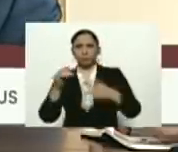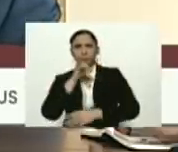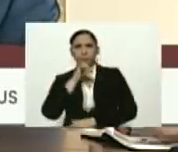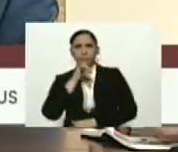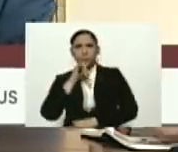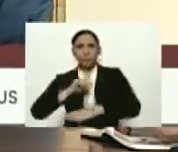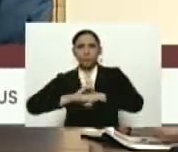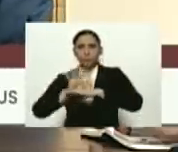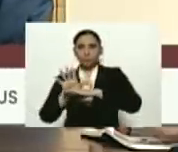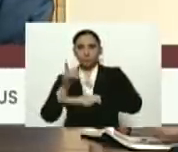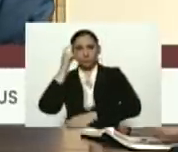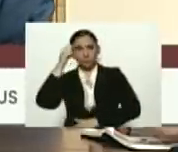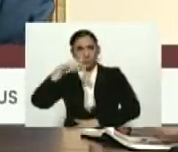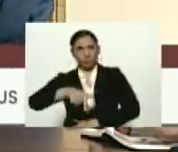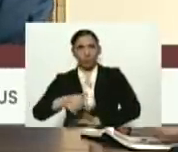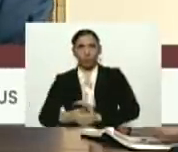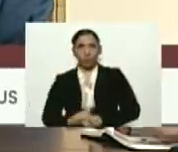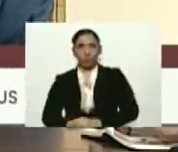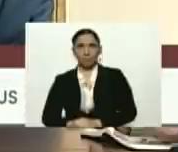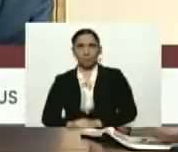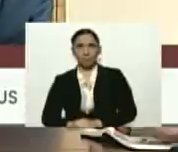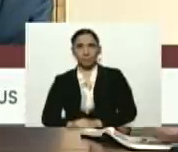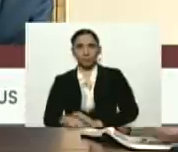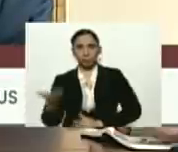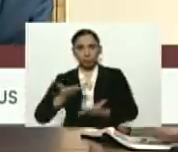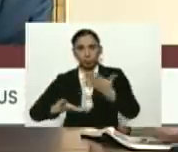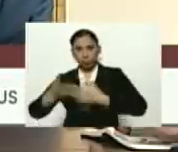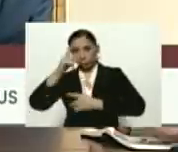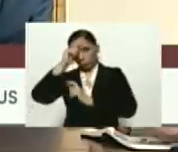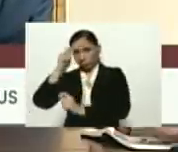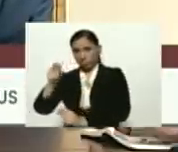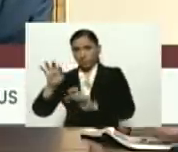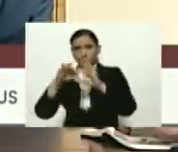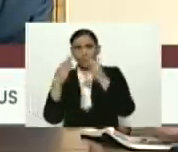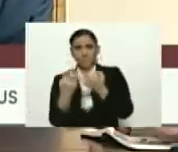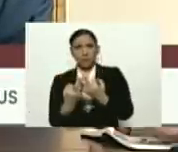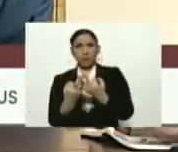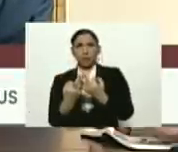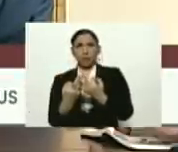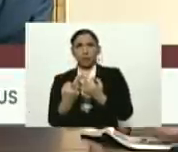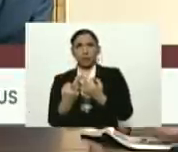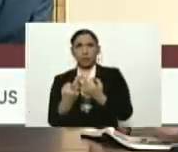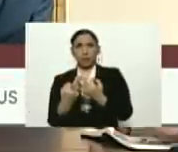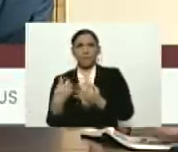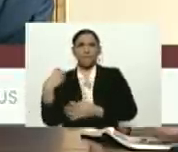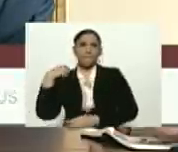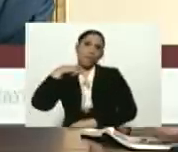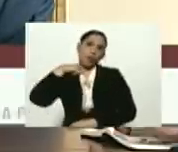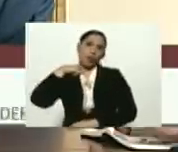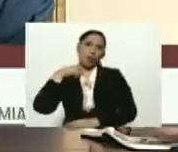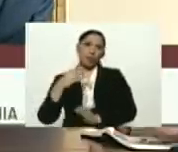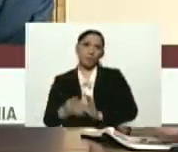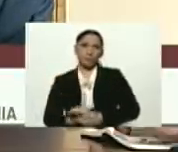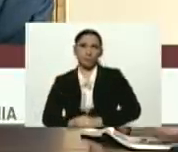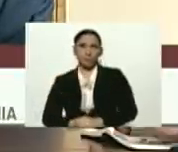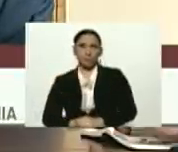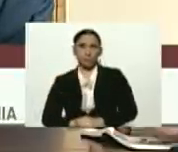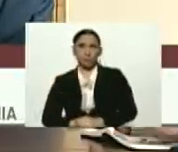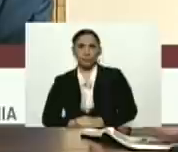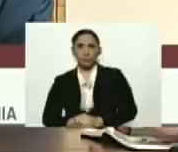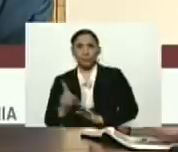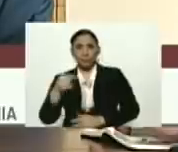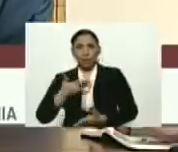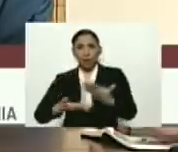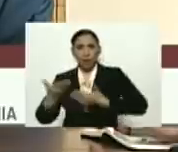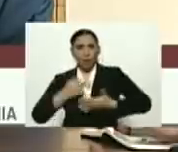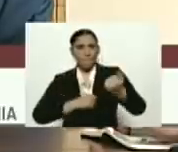del ALBA el día de hoy de solidaridad con la familia de George Floyd, de solidaridad con la juventud y